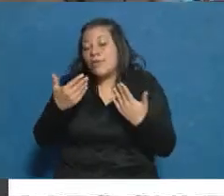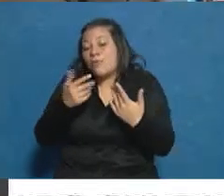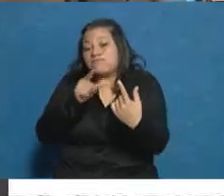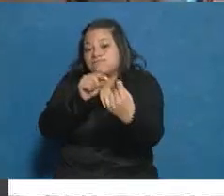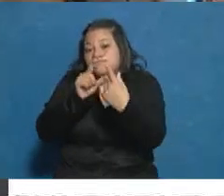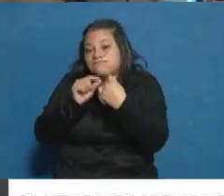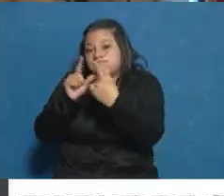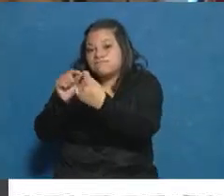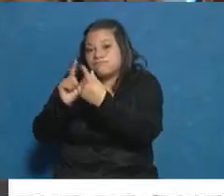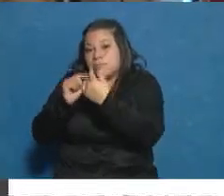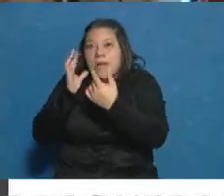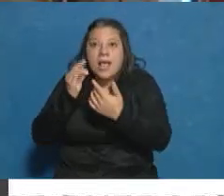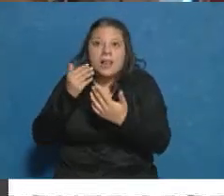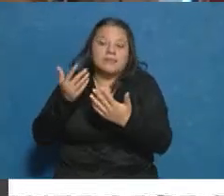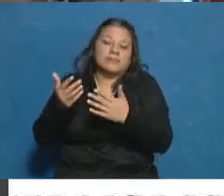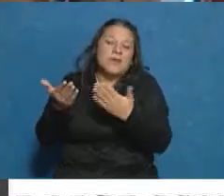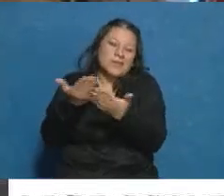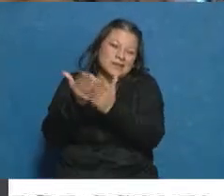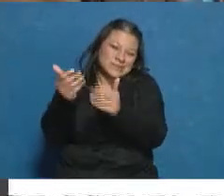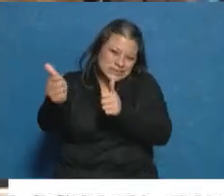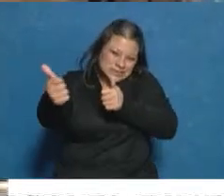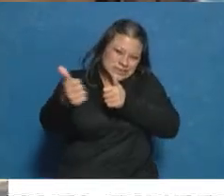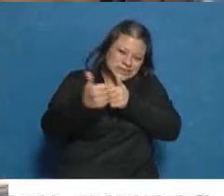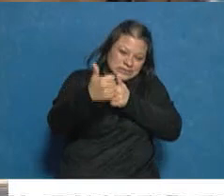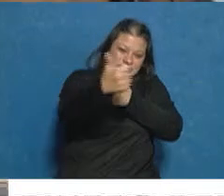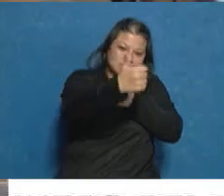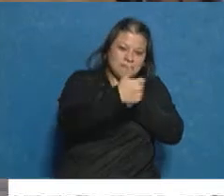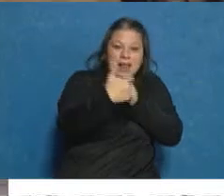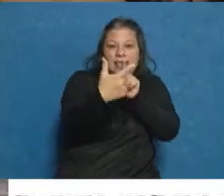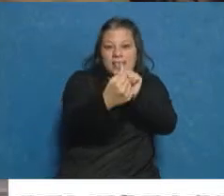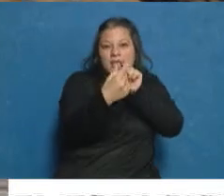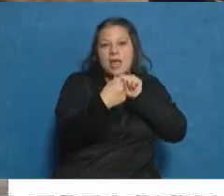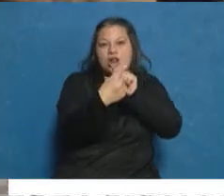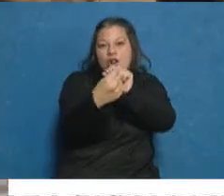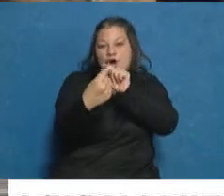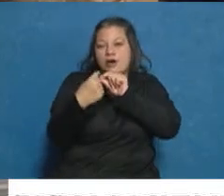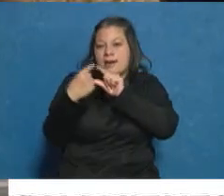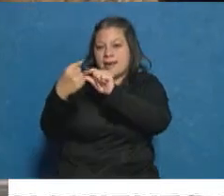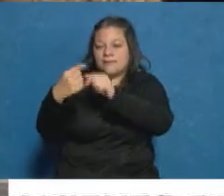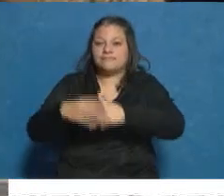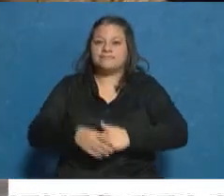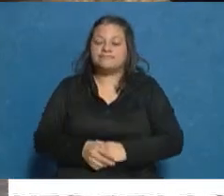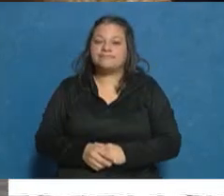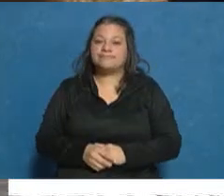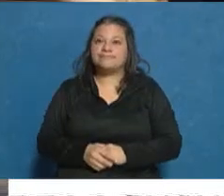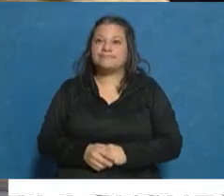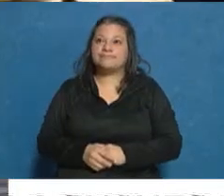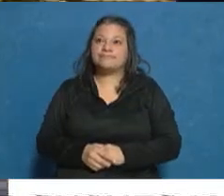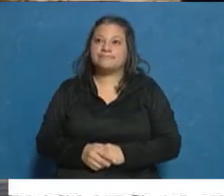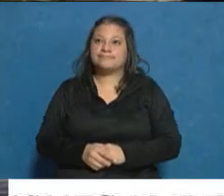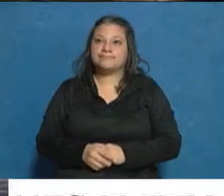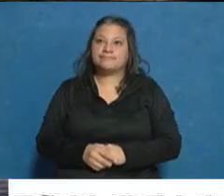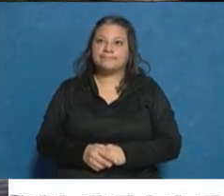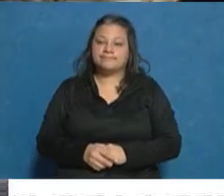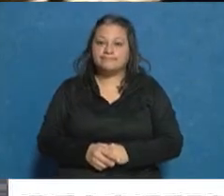con ellos. Voy a intentar pedirles que se acerquen para poder dialogar con ellos. Vamos a ver si... Mientras los te